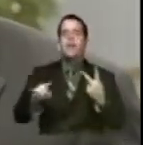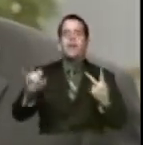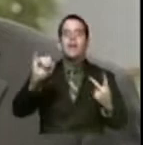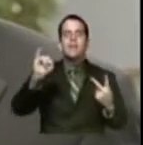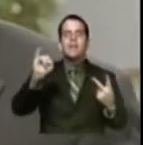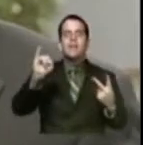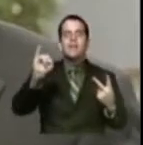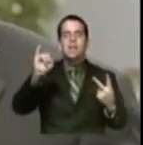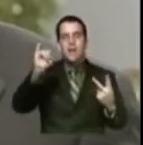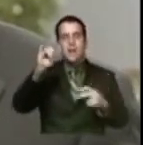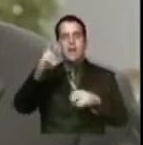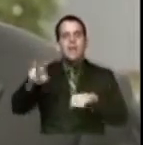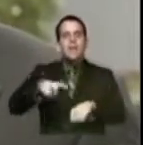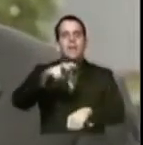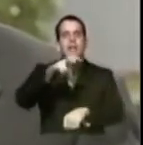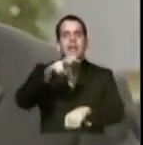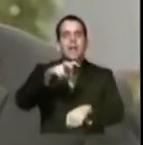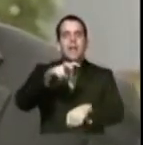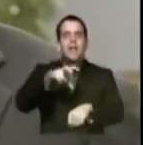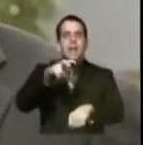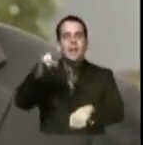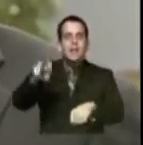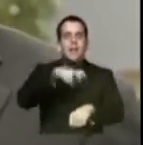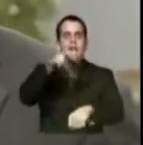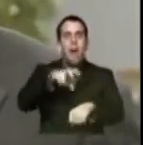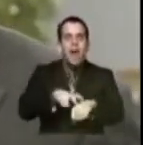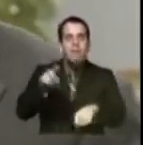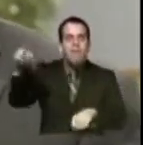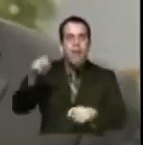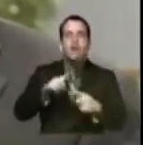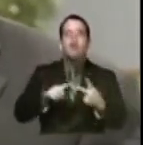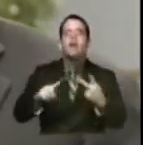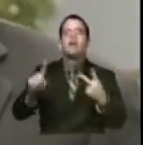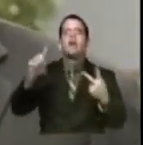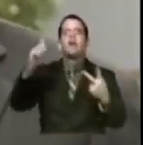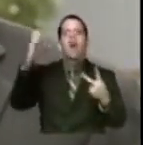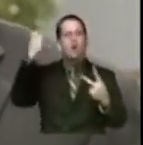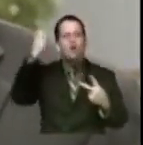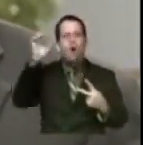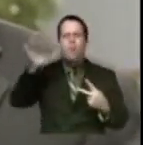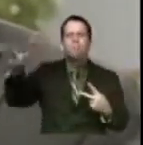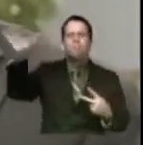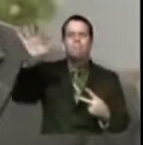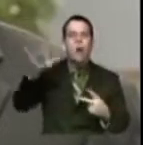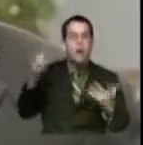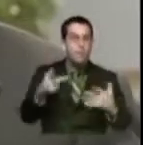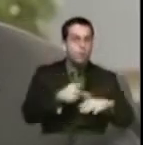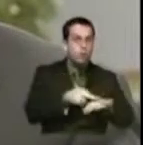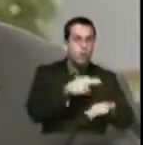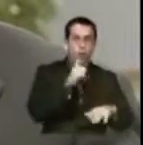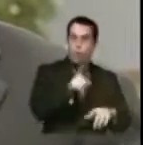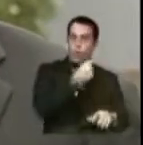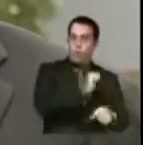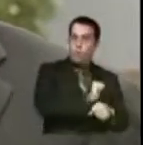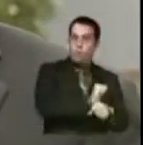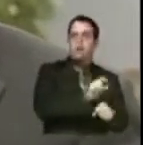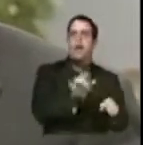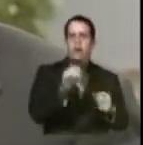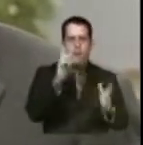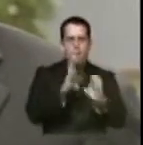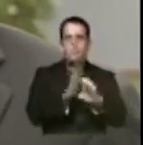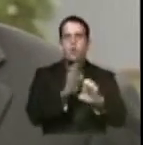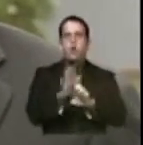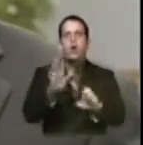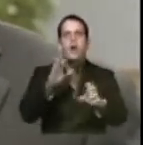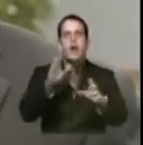muchos países de Europa, a nivel de los Estados Unidos. Aquí en Puerto Rico estamos hablando de que no tan solo el empleo, la actividad económica, la venta de vivienda, los